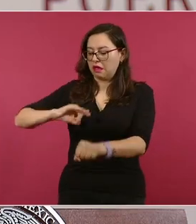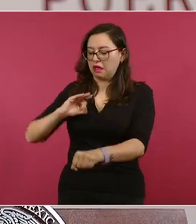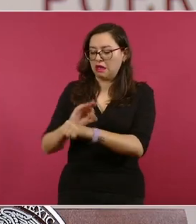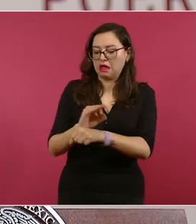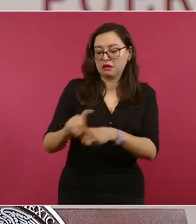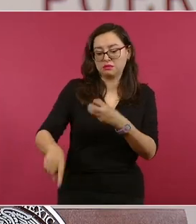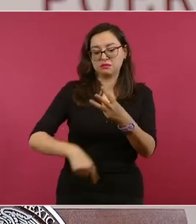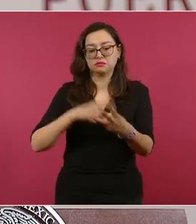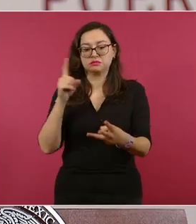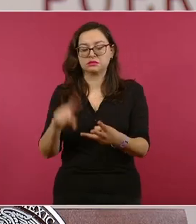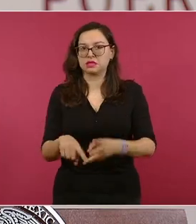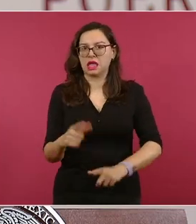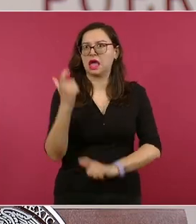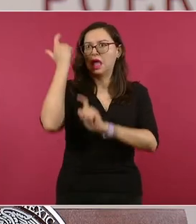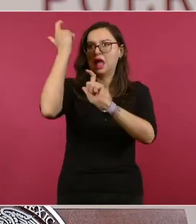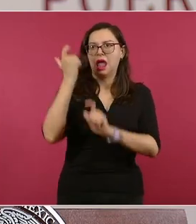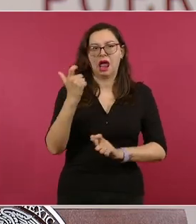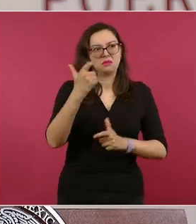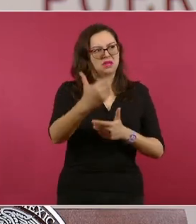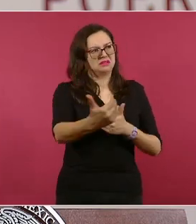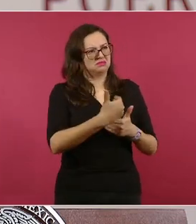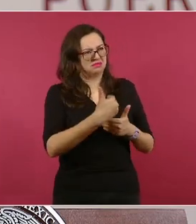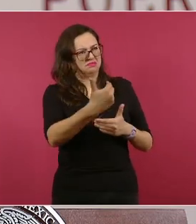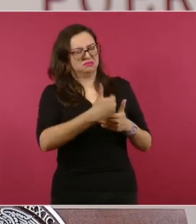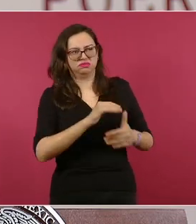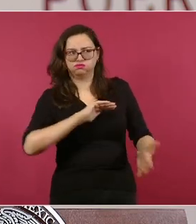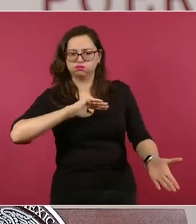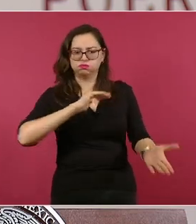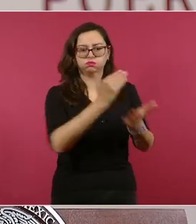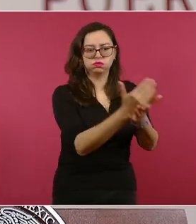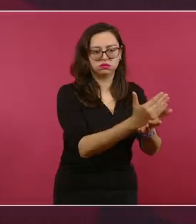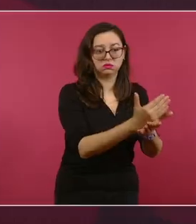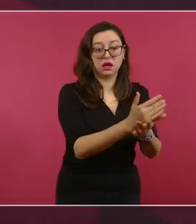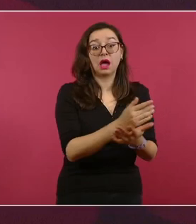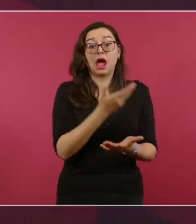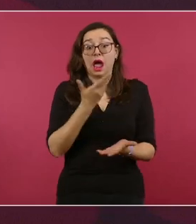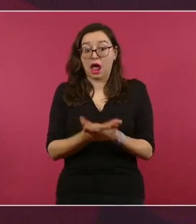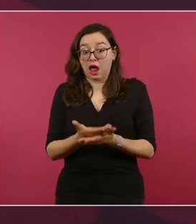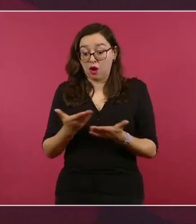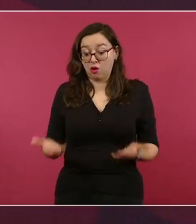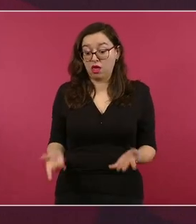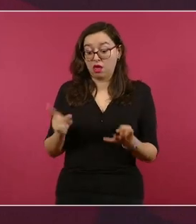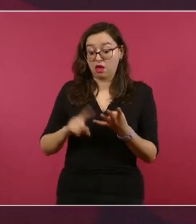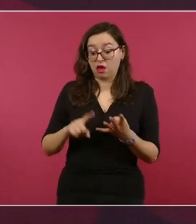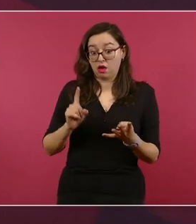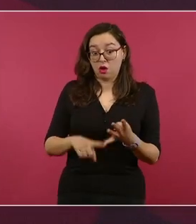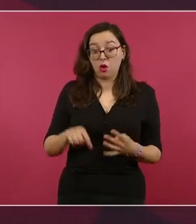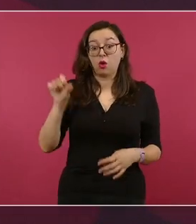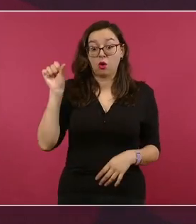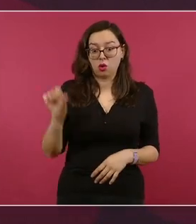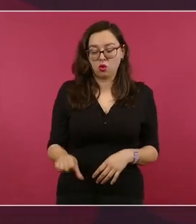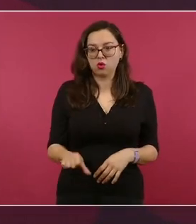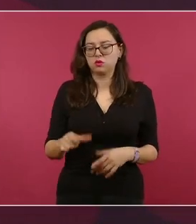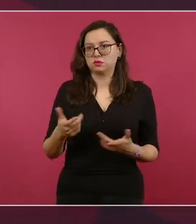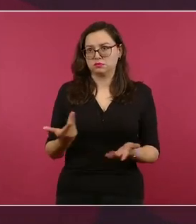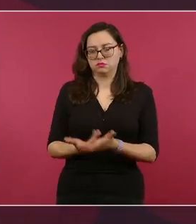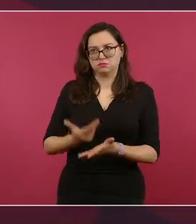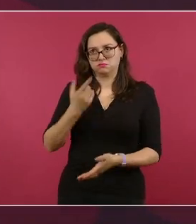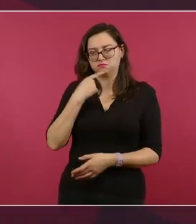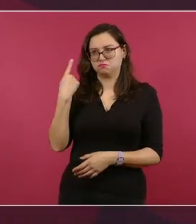es solicitud de inicio de procedimientos. Que no quepa duda, para aquellas personas que